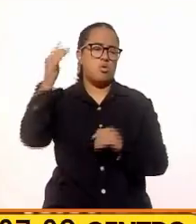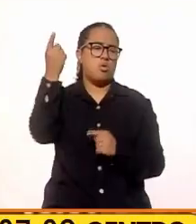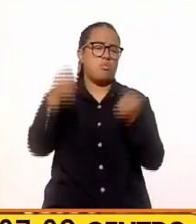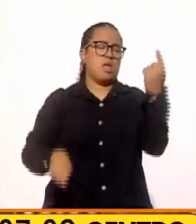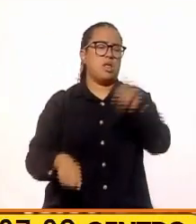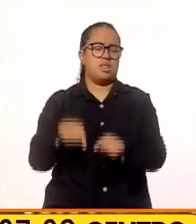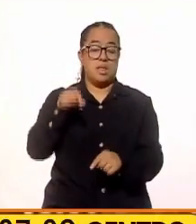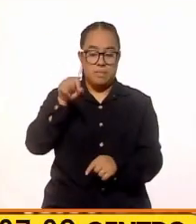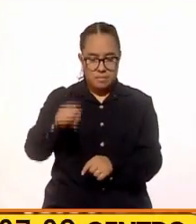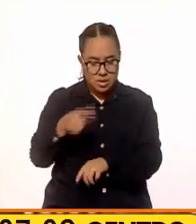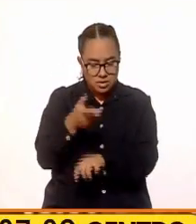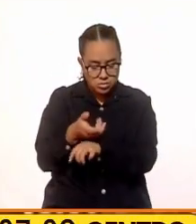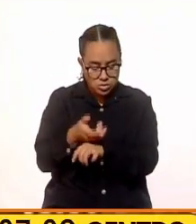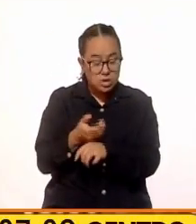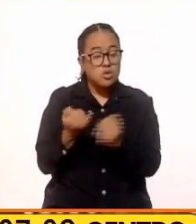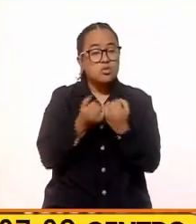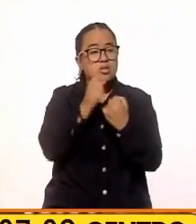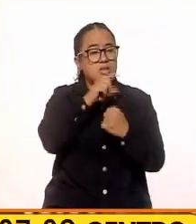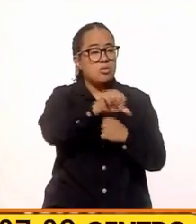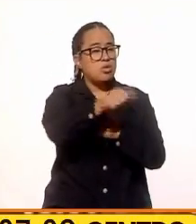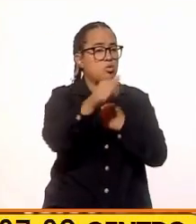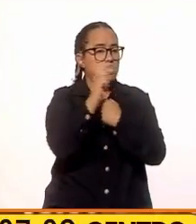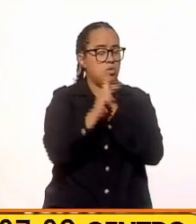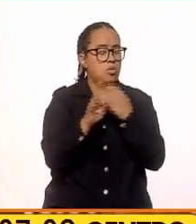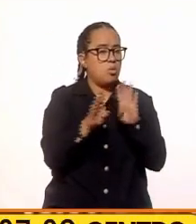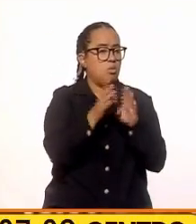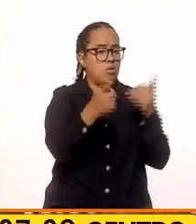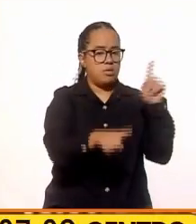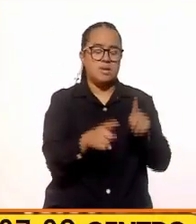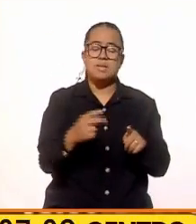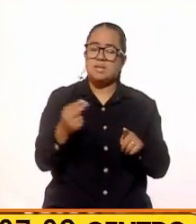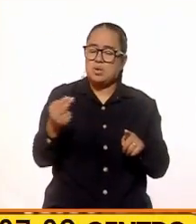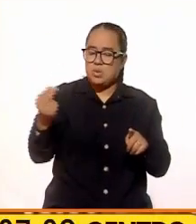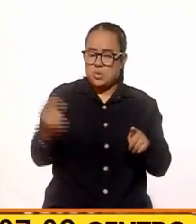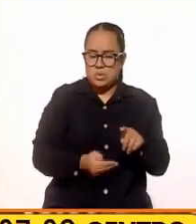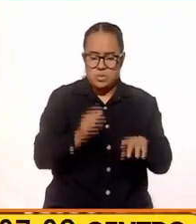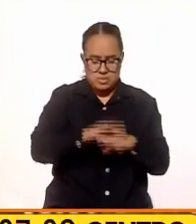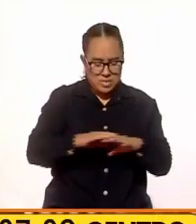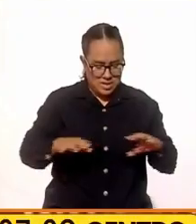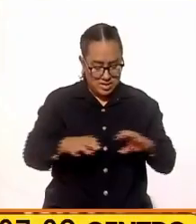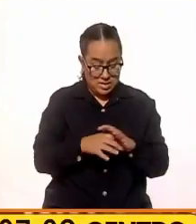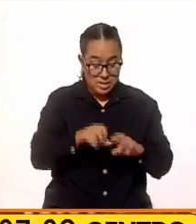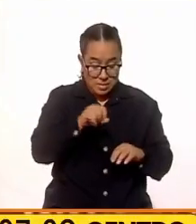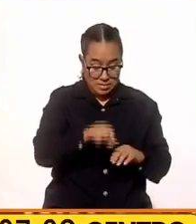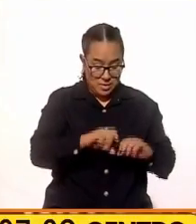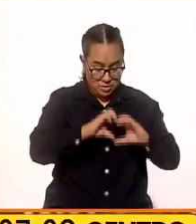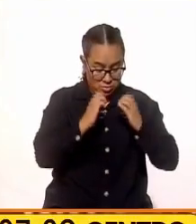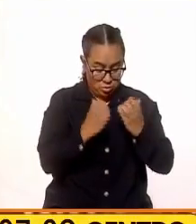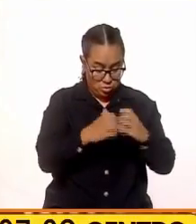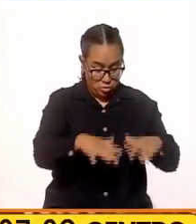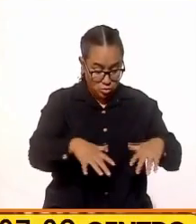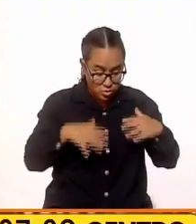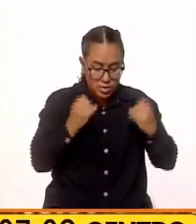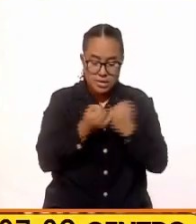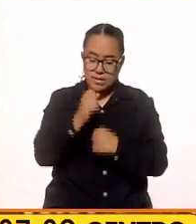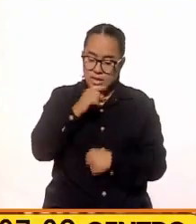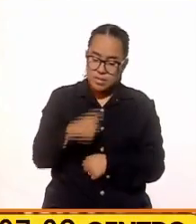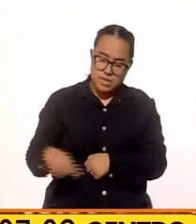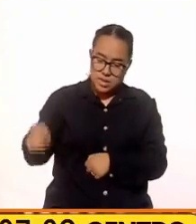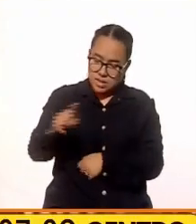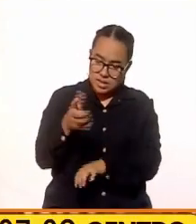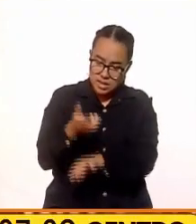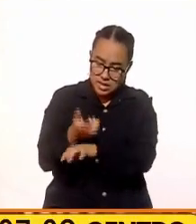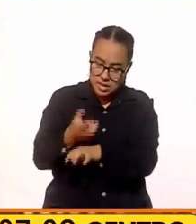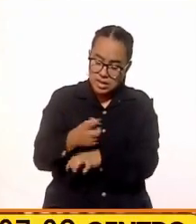de él. Es urgente que tengamos aliados y aliadas tanto dentro del Congreso como en las calles estadounidenses